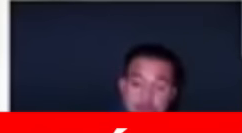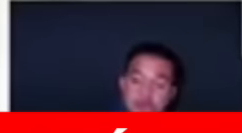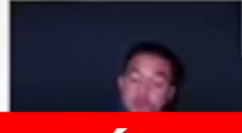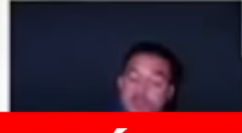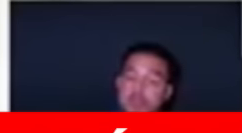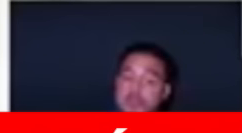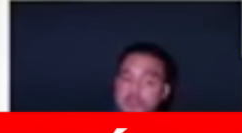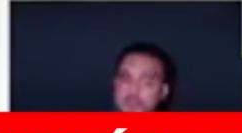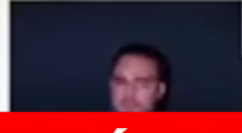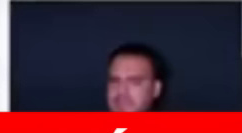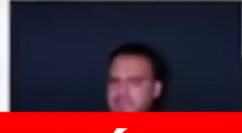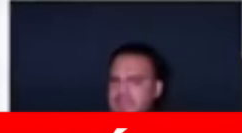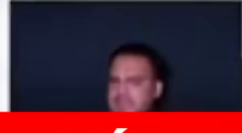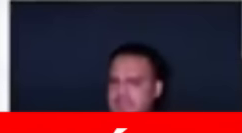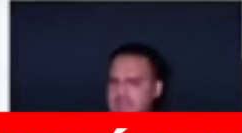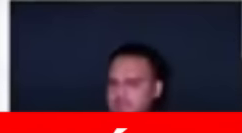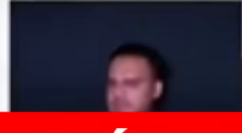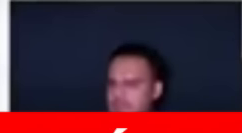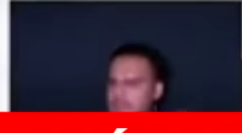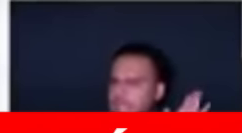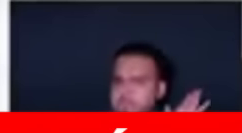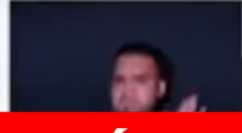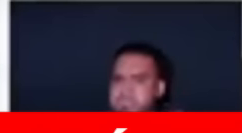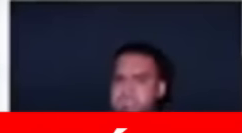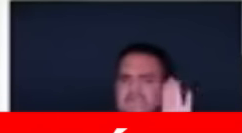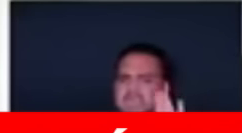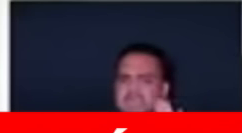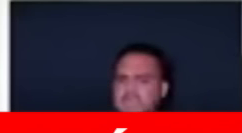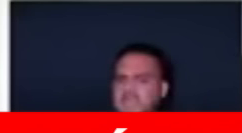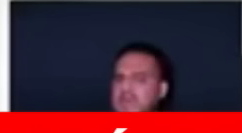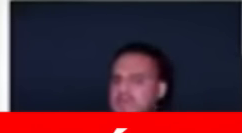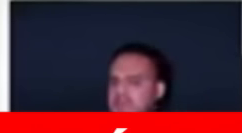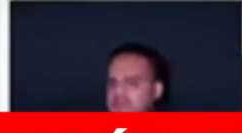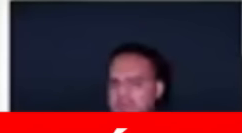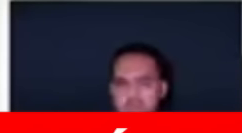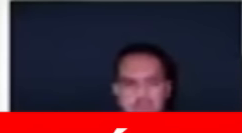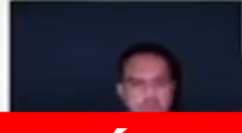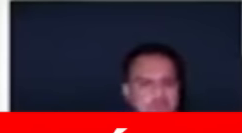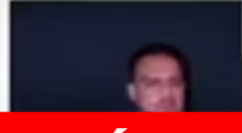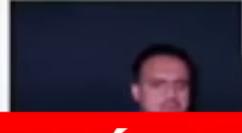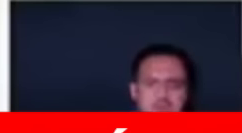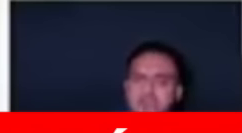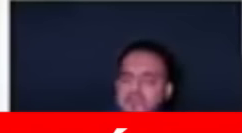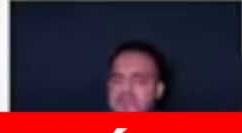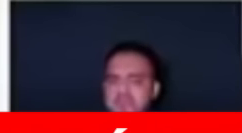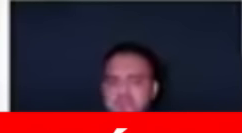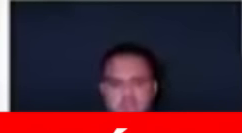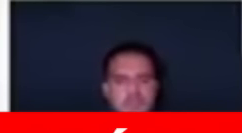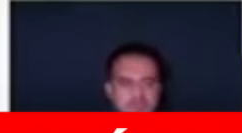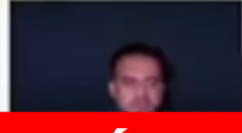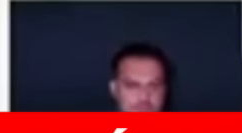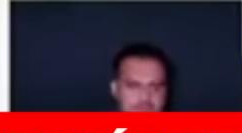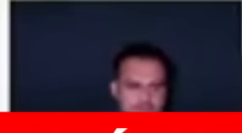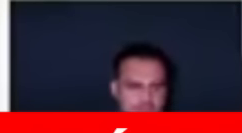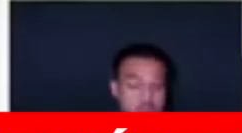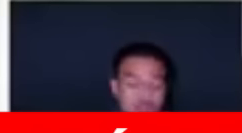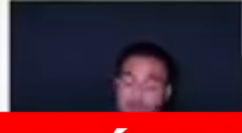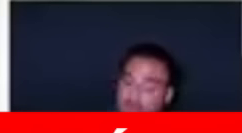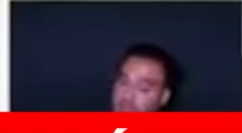en la vida que más allá de lo conveniente, lo que hay que hacer es lo